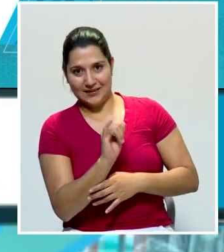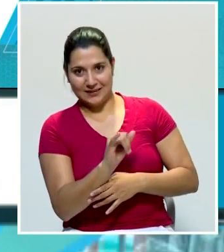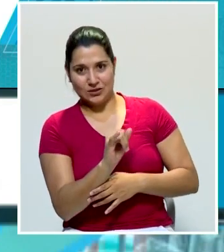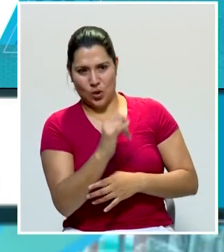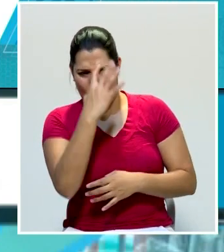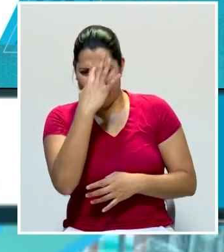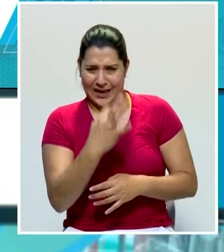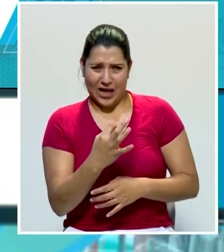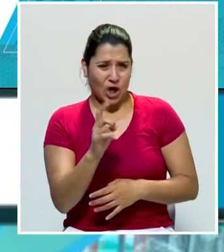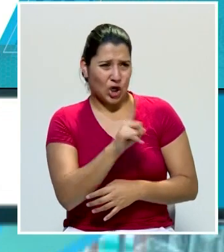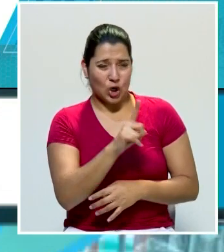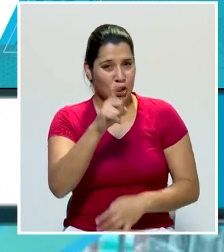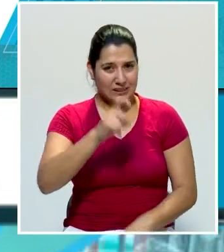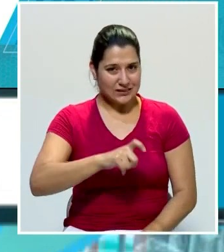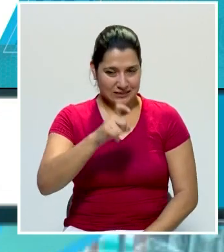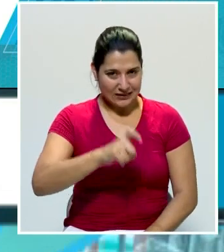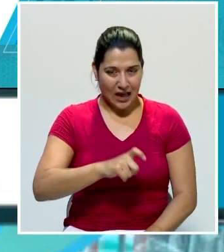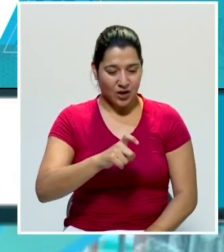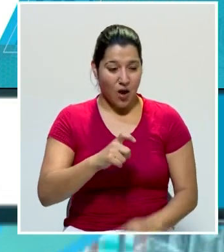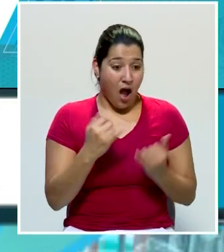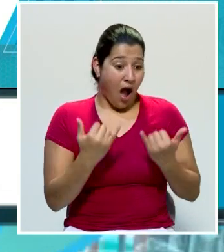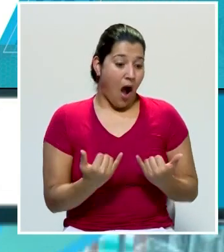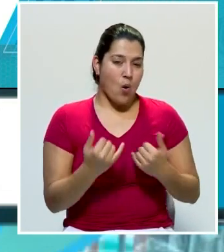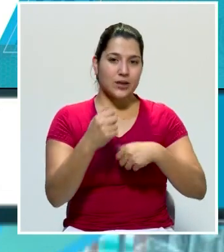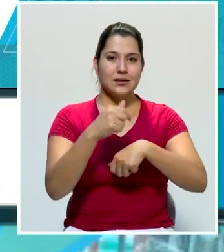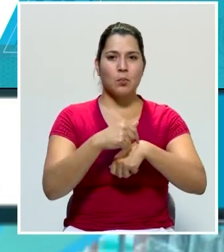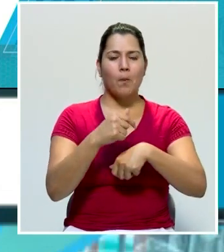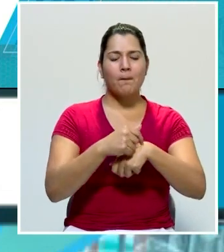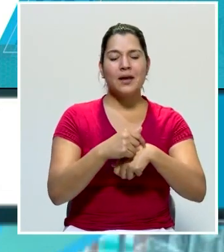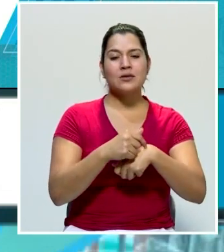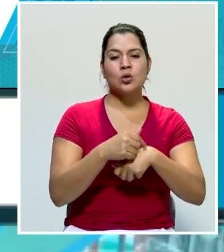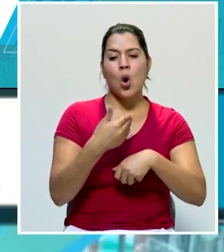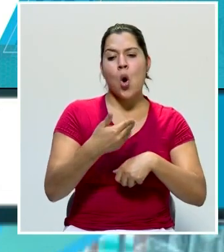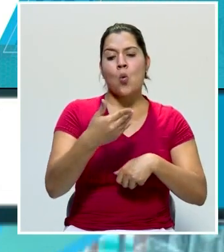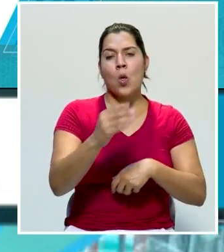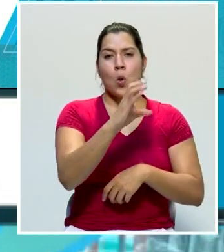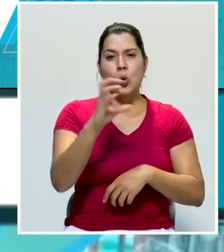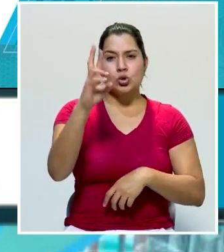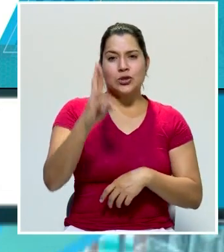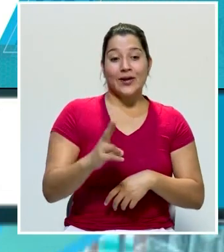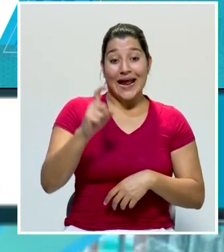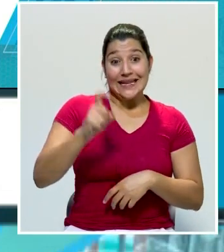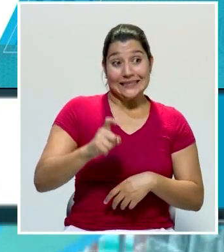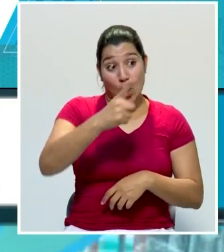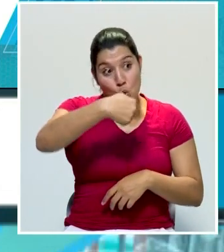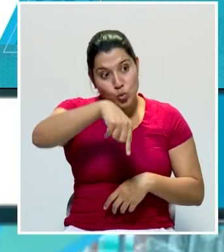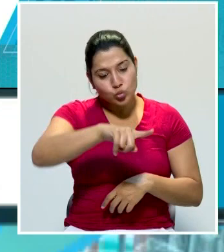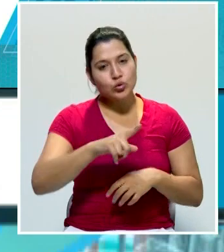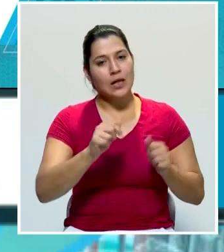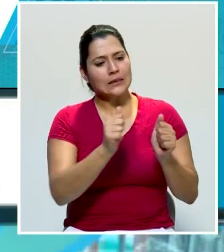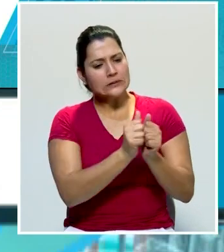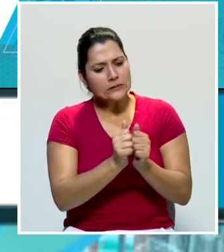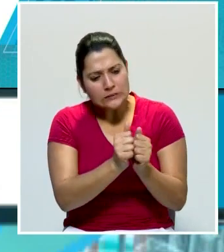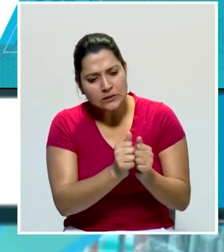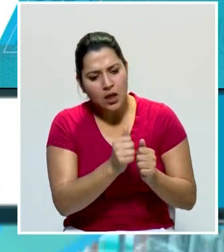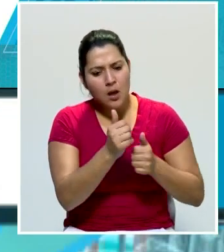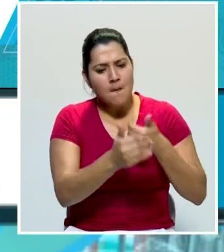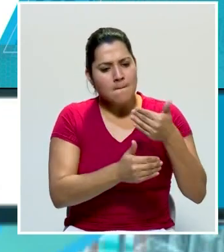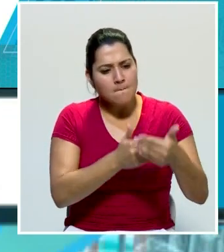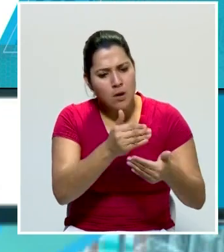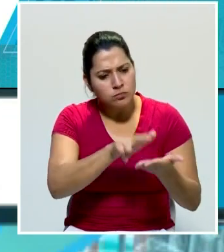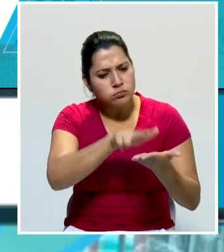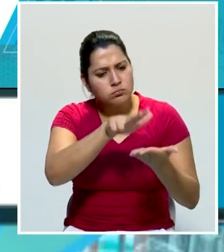completamente innecesario en un momento en el que el país está necesitando que ustedes estén tramitando proyectos